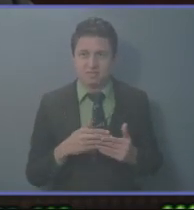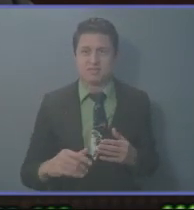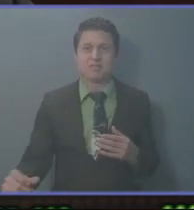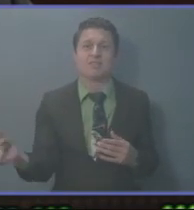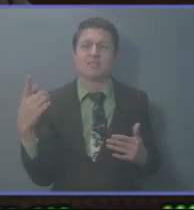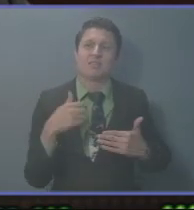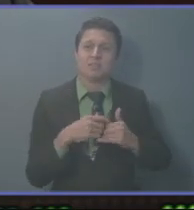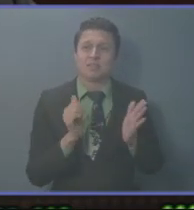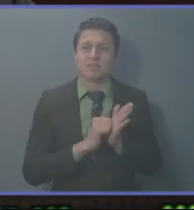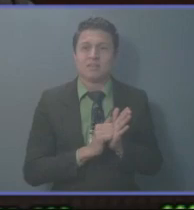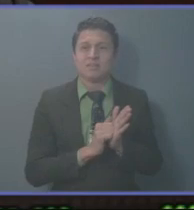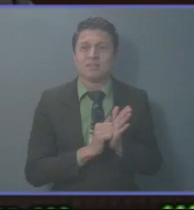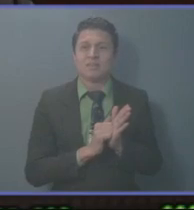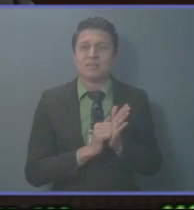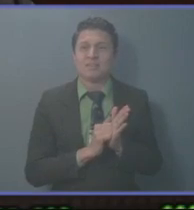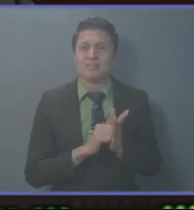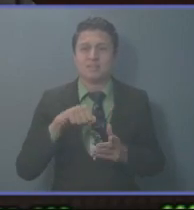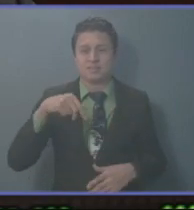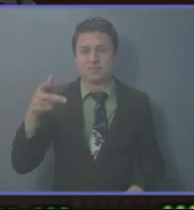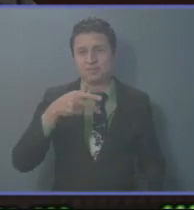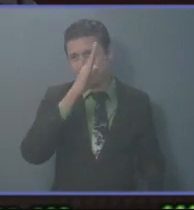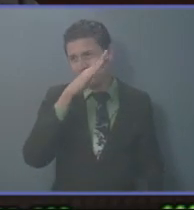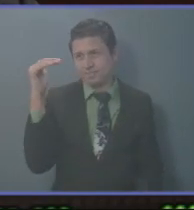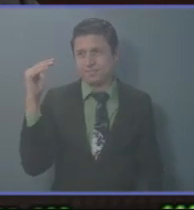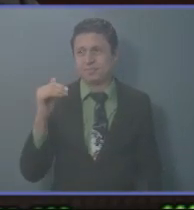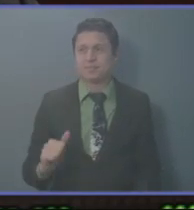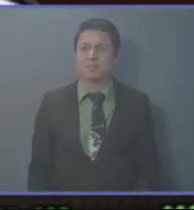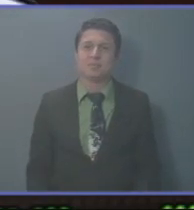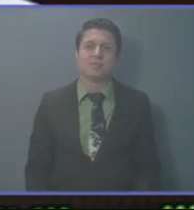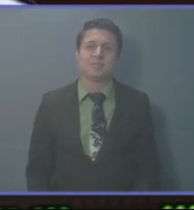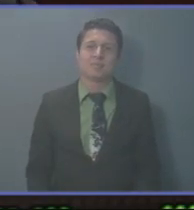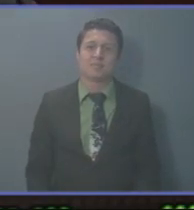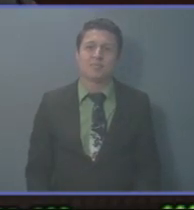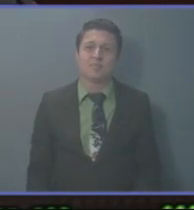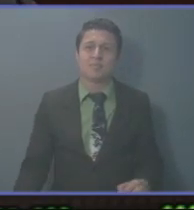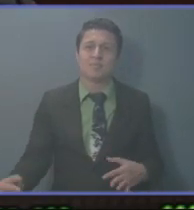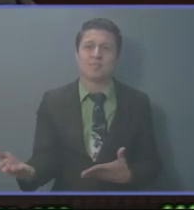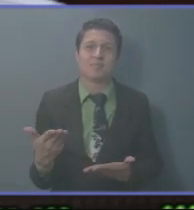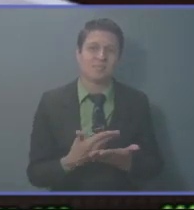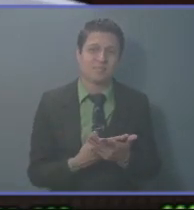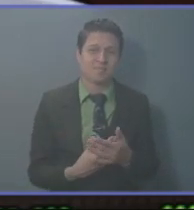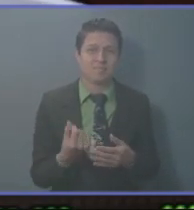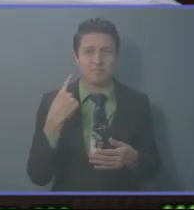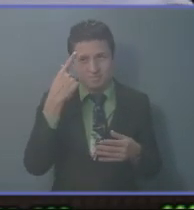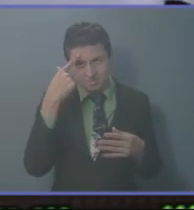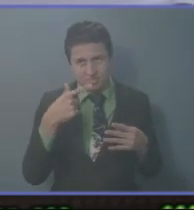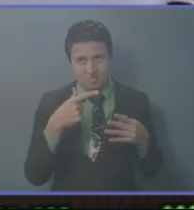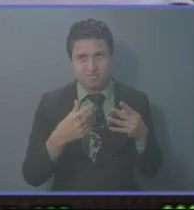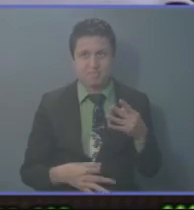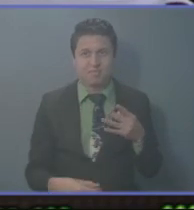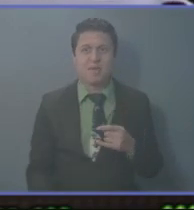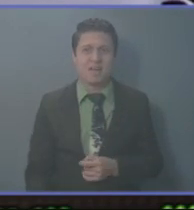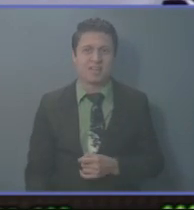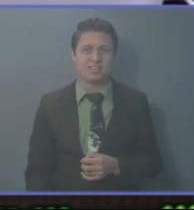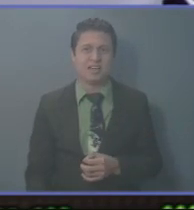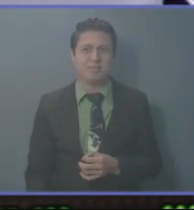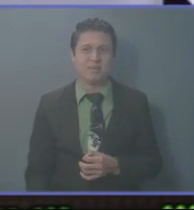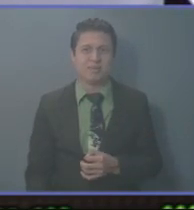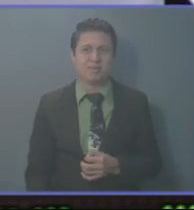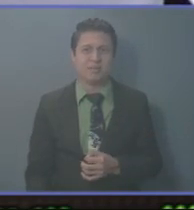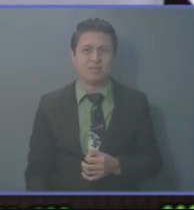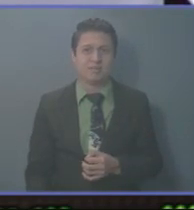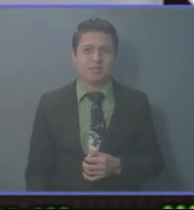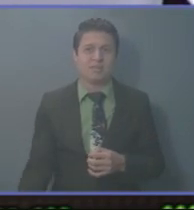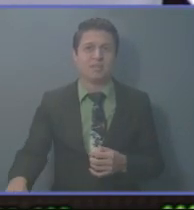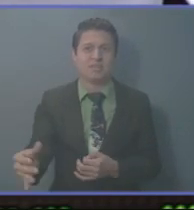los sectores productivos del país. 4. Que mediante decreto legislativo número 529 de fecha